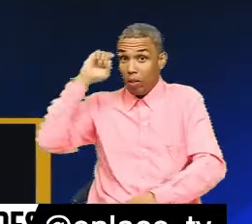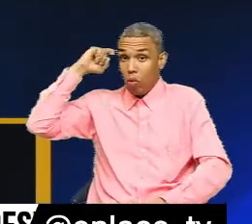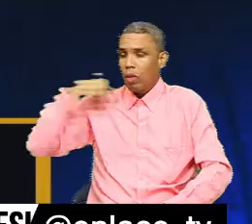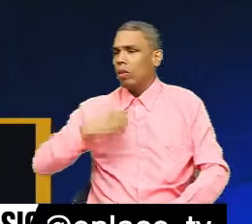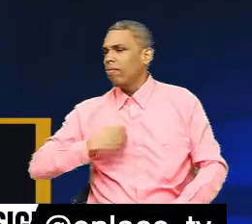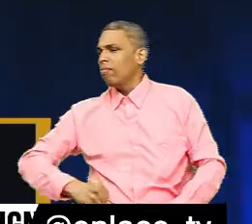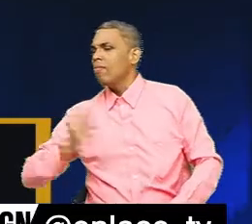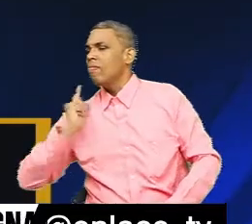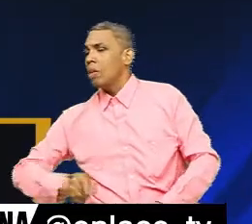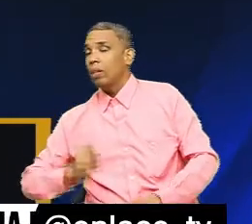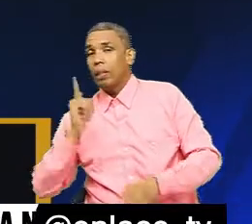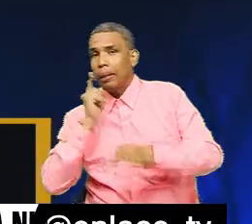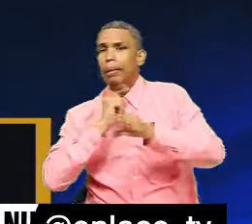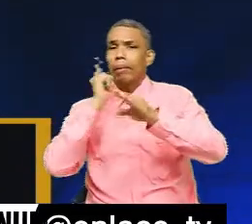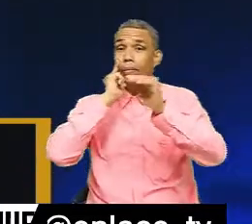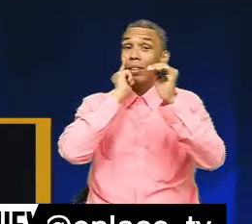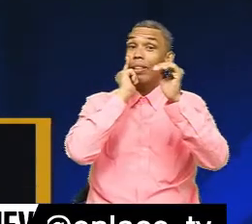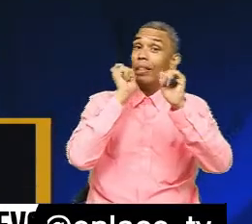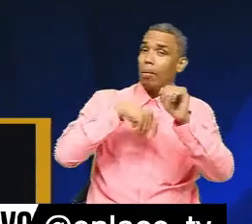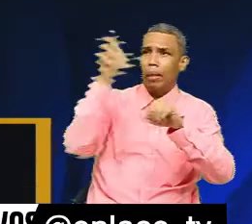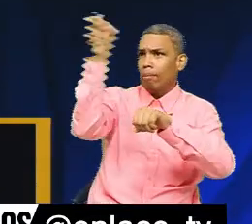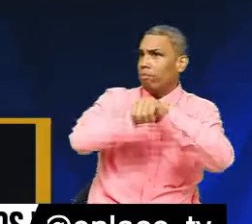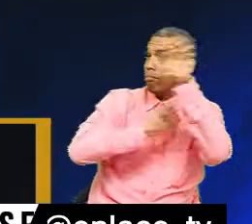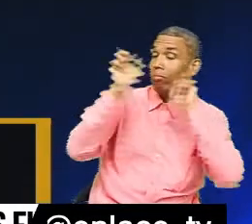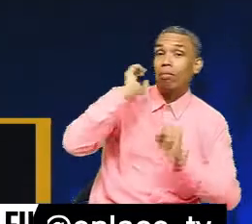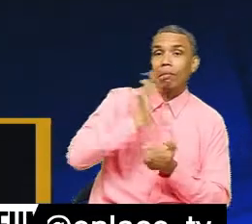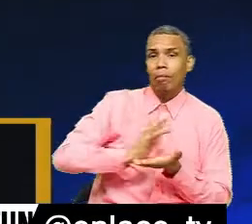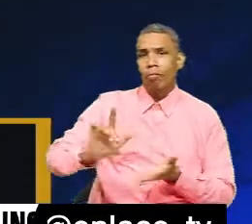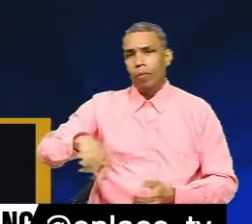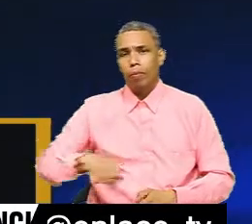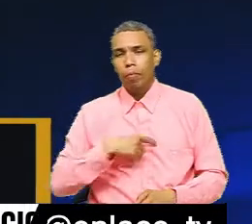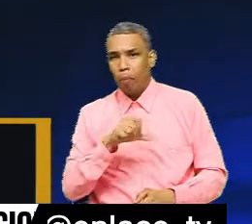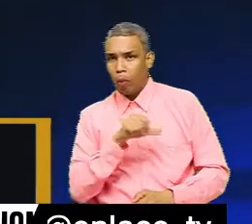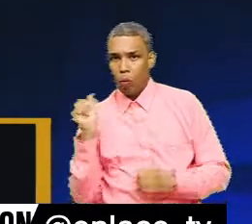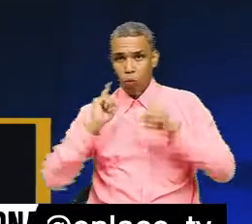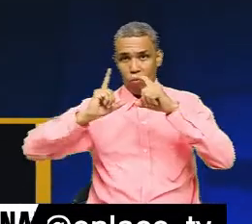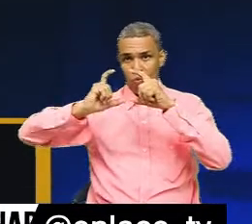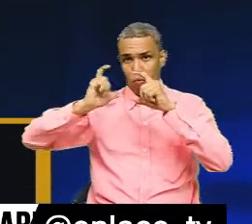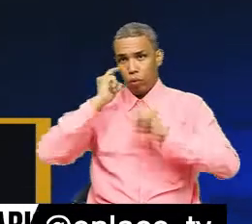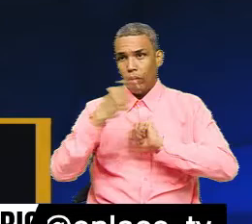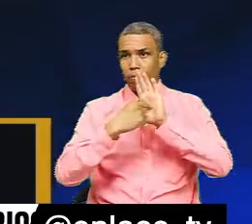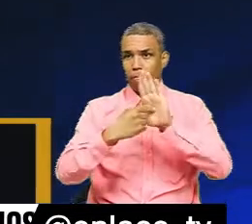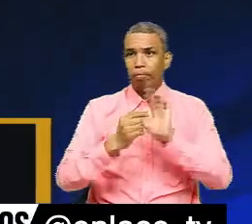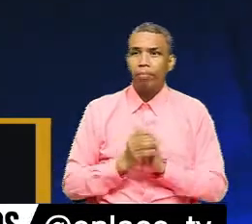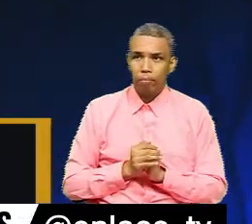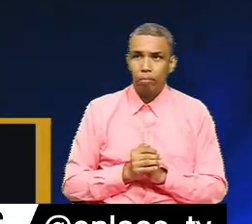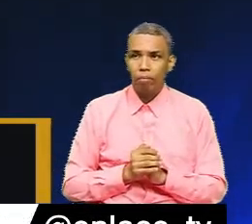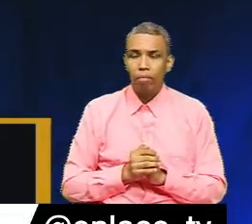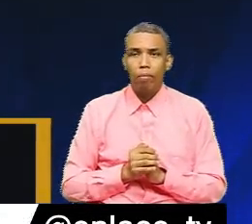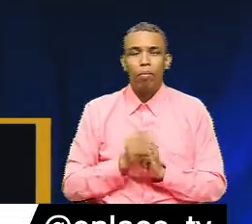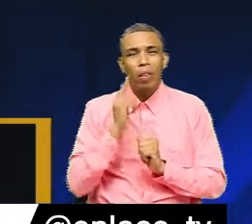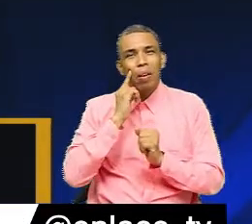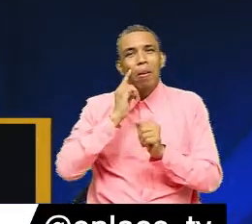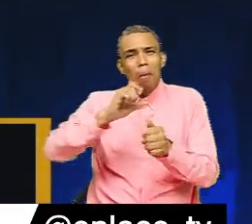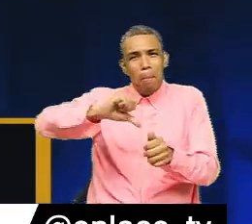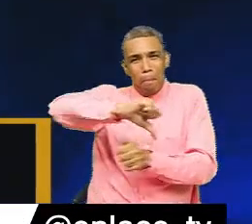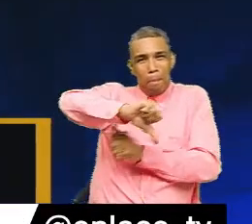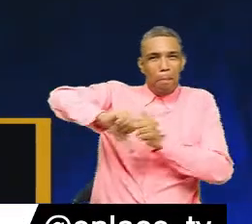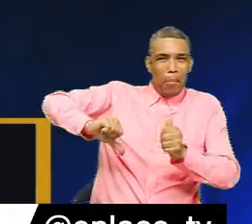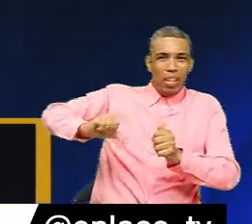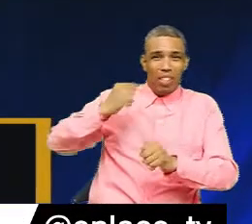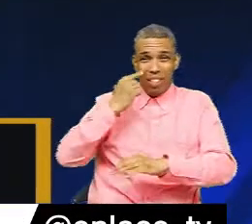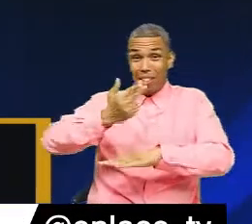que las jardineras ubicadas sobre la plazoleta del Parque Camilo Torres son utilizadas por los ciudadanos como cestas de basura. El reportero menciona que se